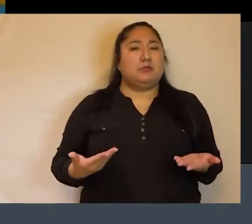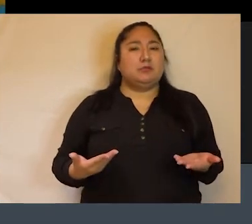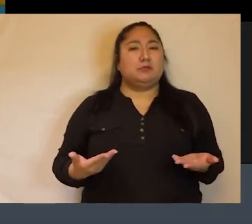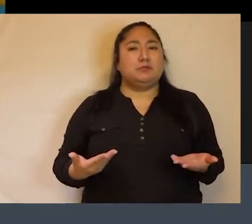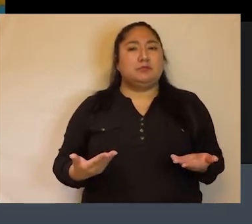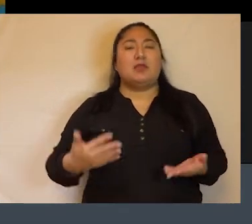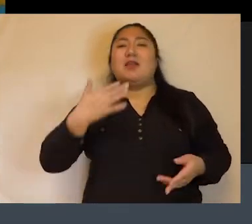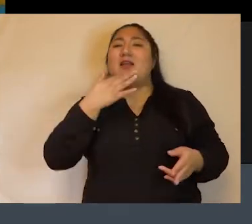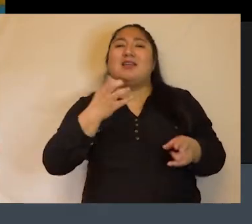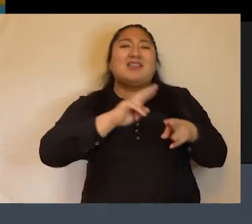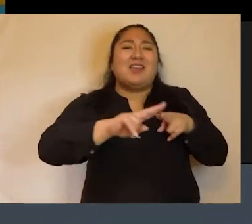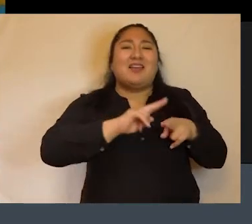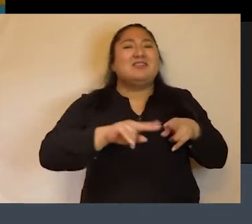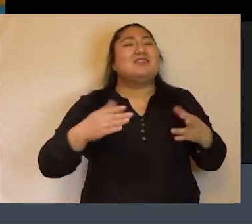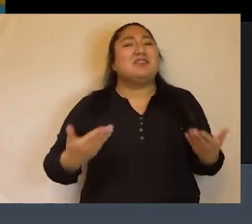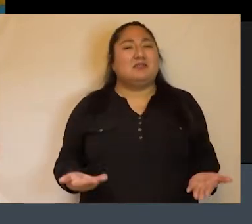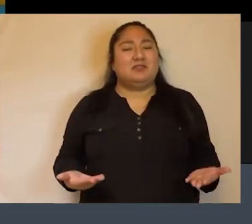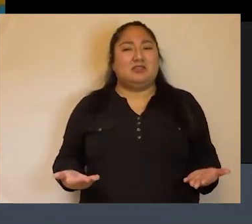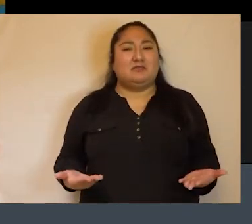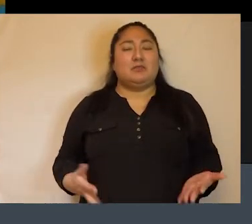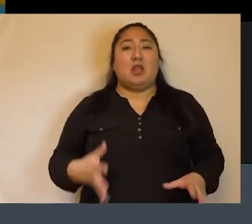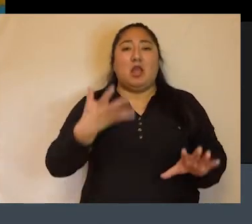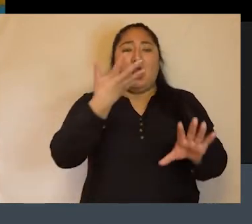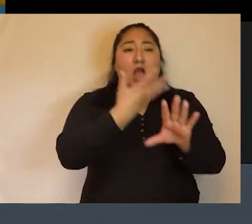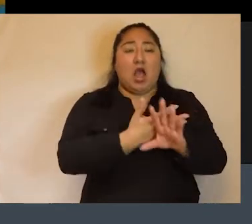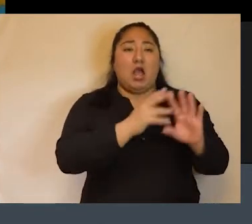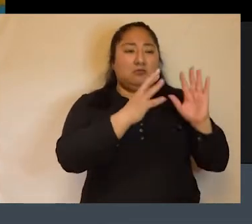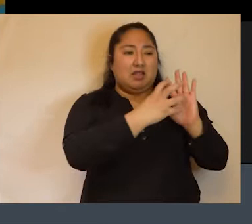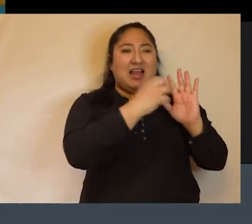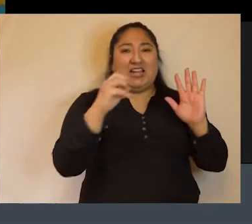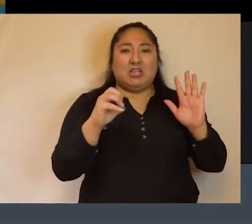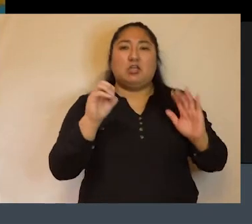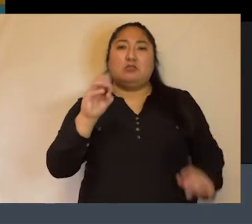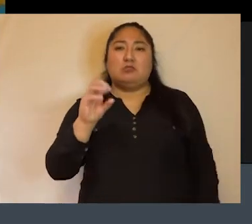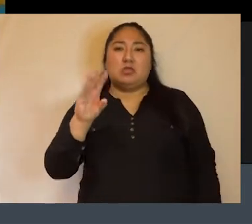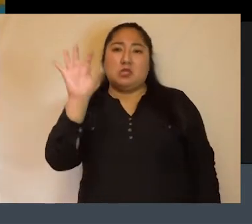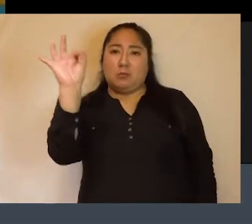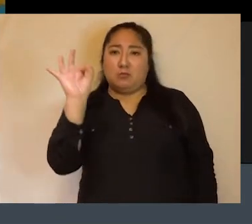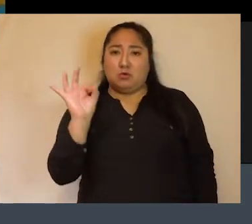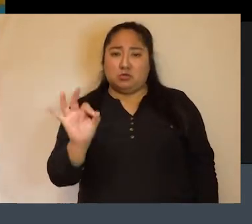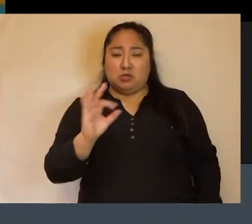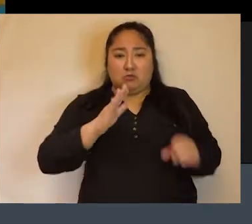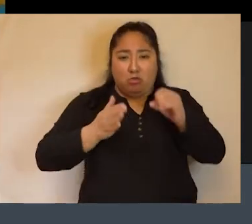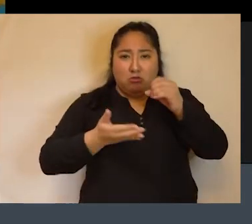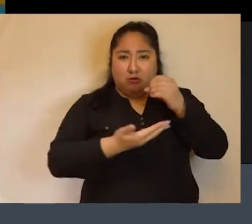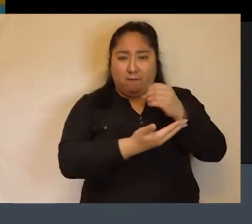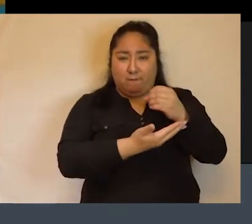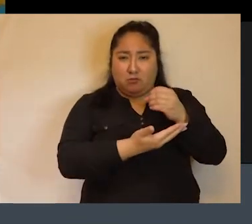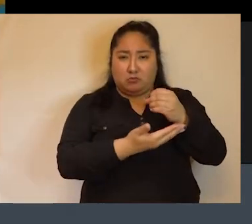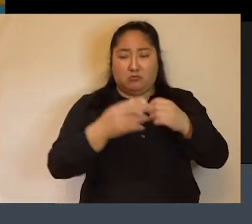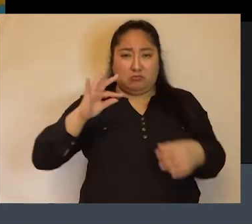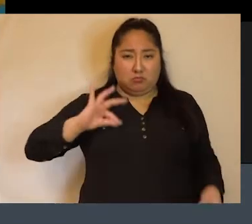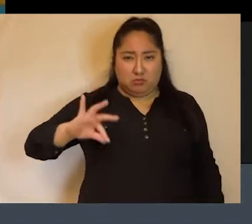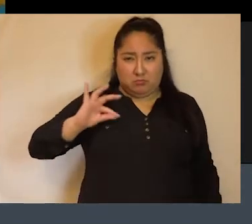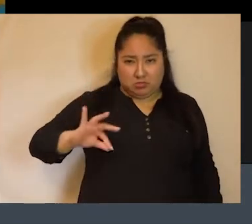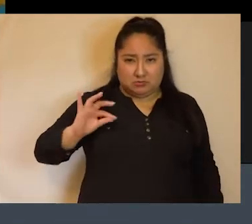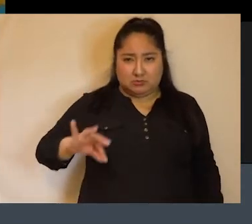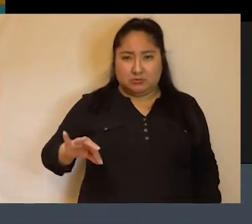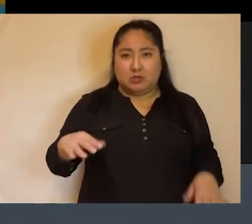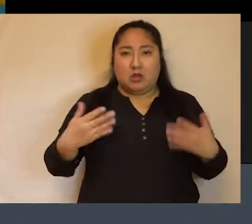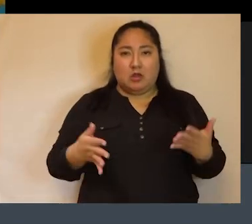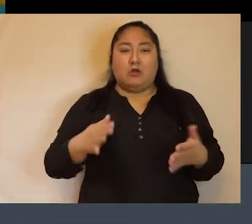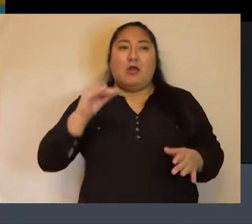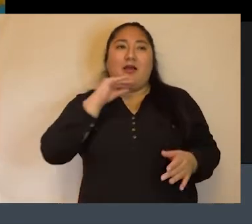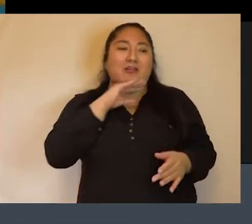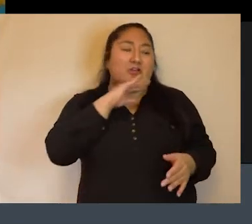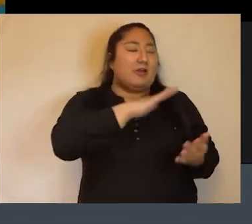¿Qué es lo que tenemos que hacer ahora? Hay un retiro de un 10% de los fondos de pensiones. Obviamente,